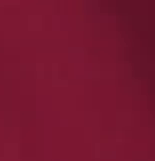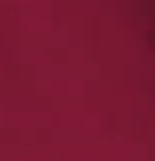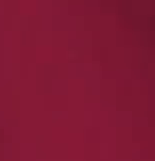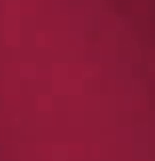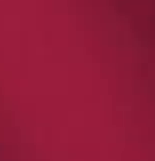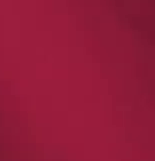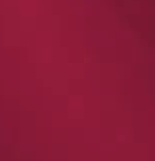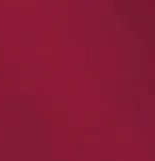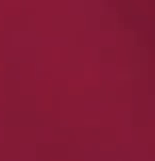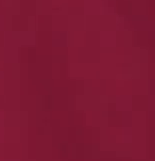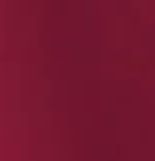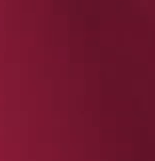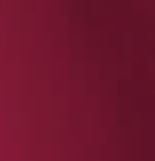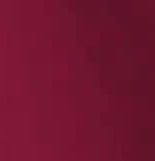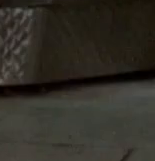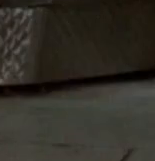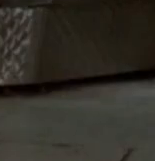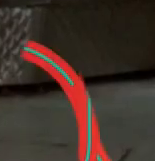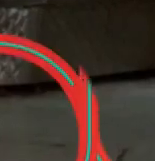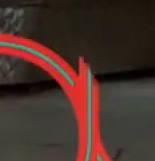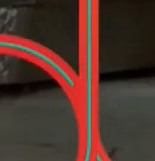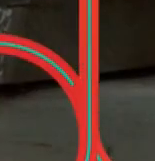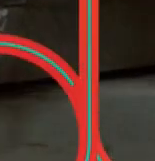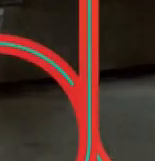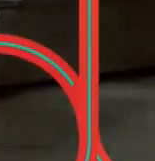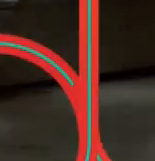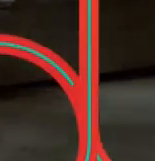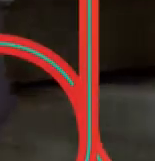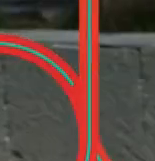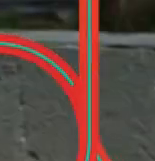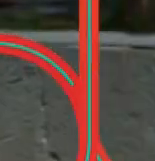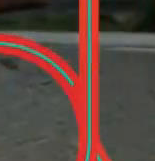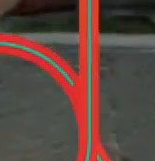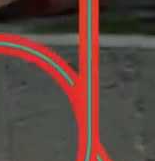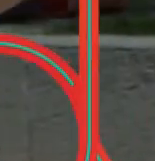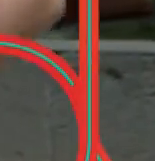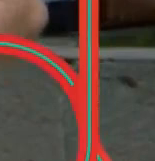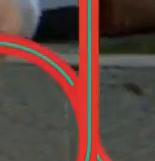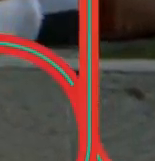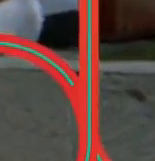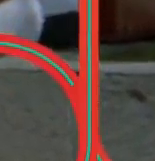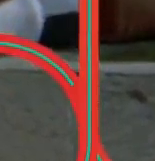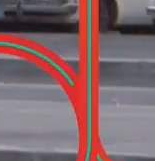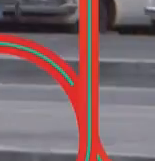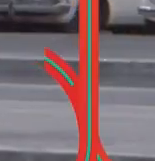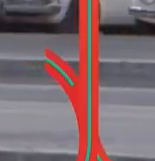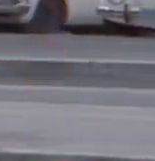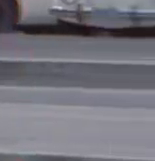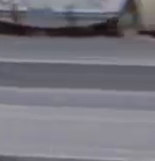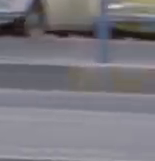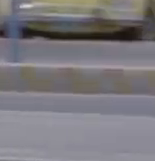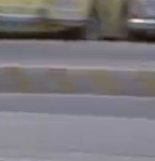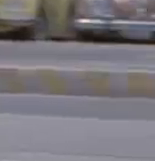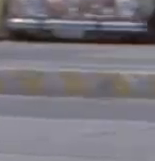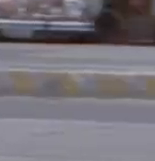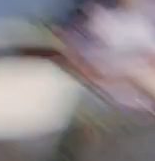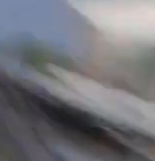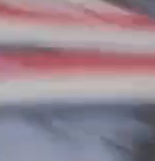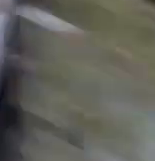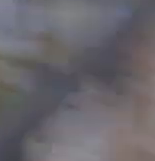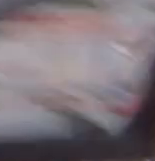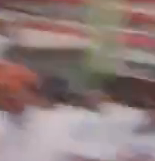800-911-2000. Gobierno de México. Estos dos pequeños compadres son inseparables. Su sueño de viajar a la